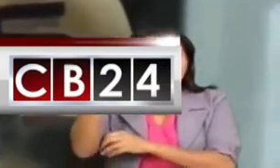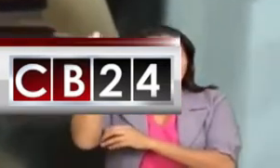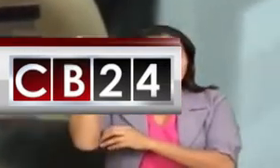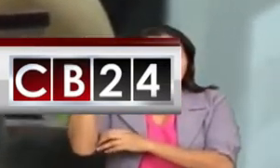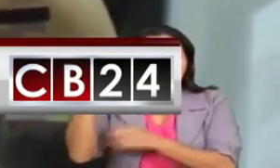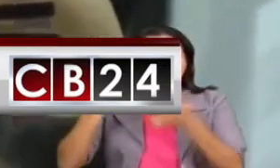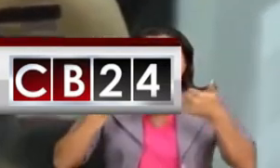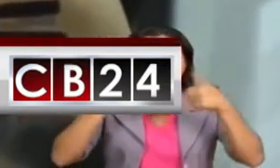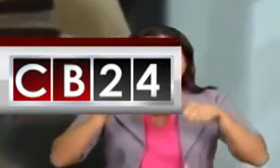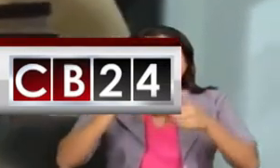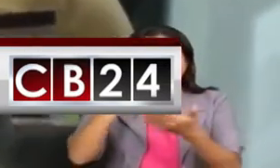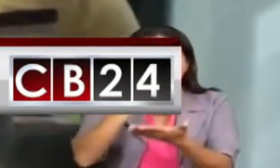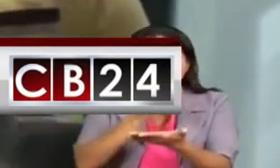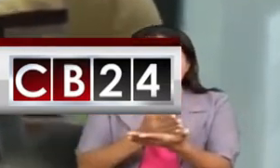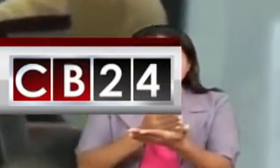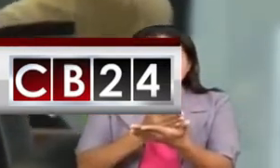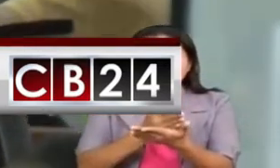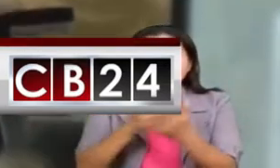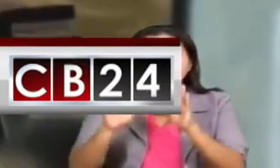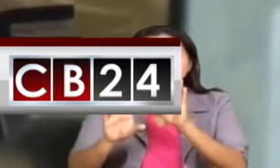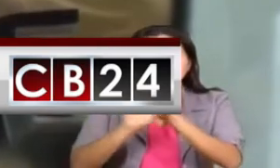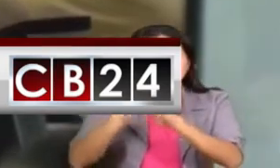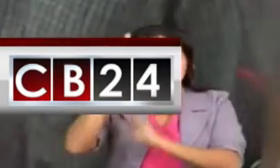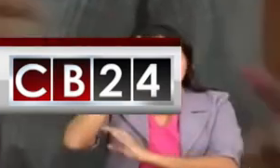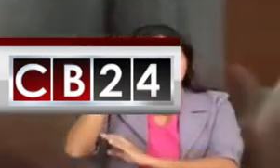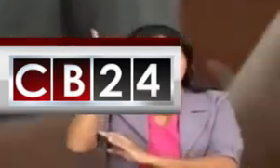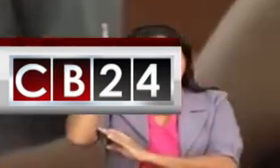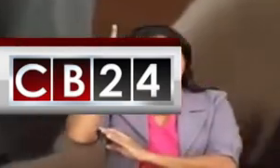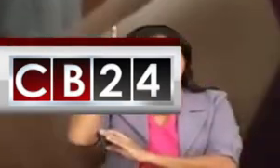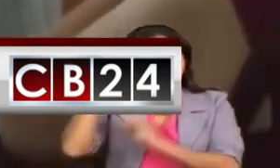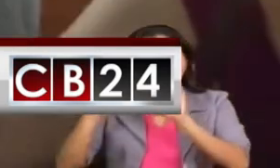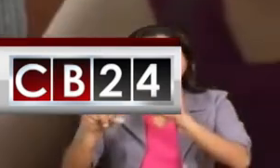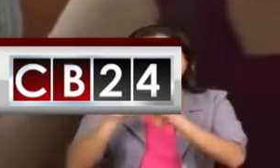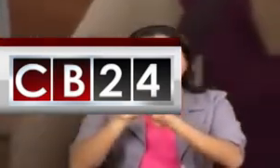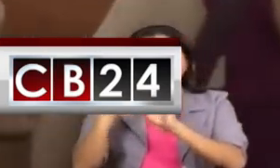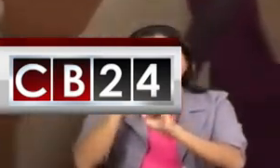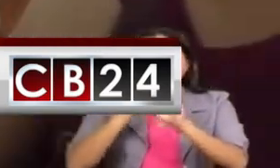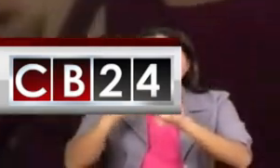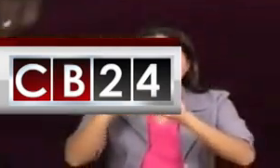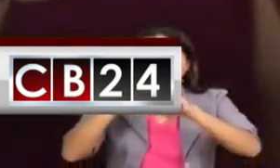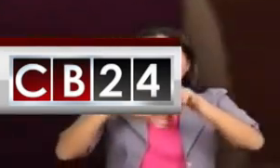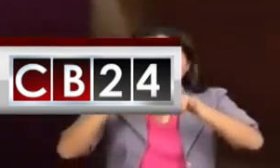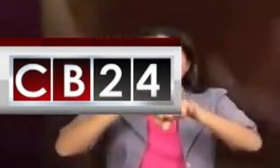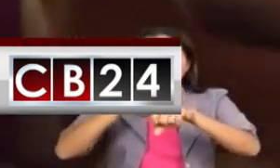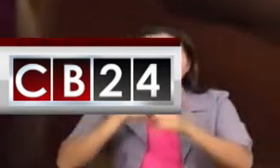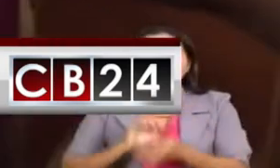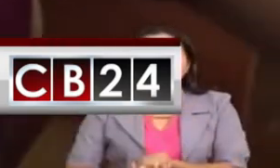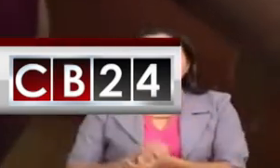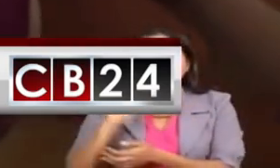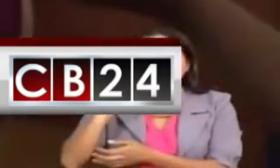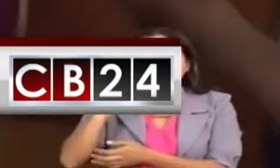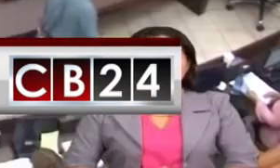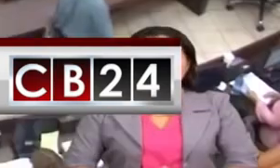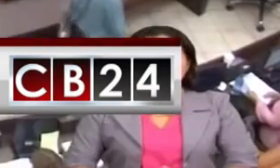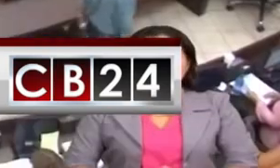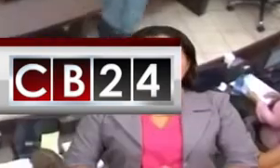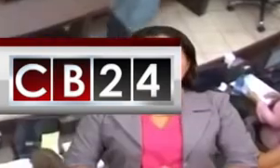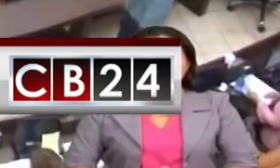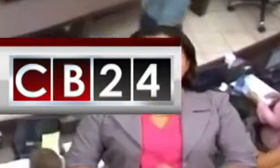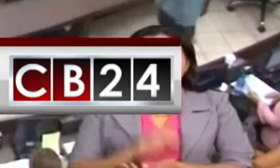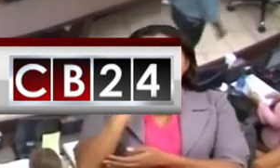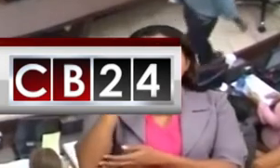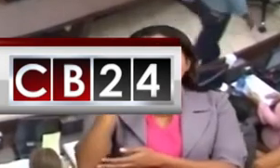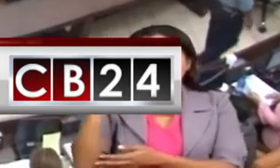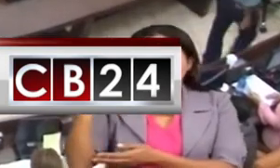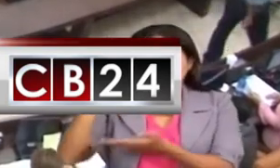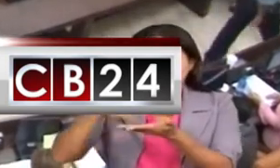de abril del 2018 tendrán plena validez hasta el 30 de abril del 2019. Las solicitudes de elaboración